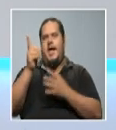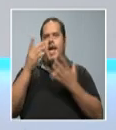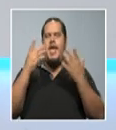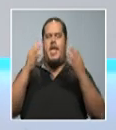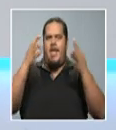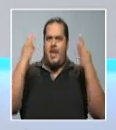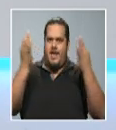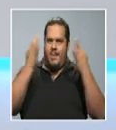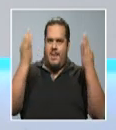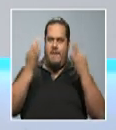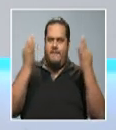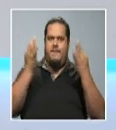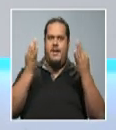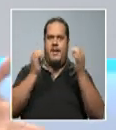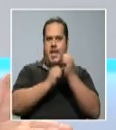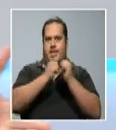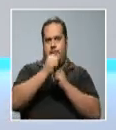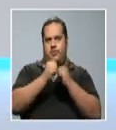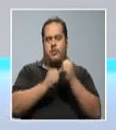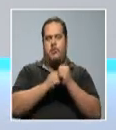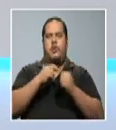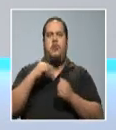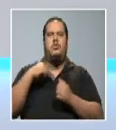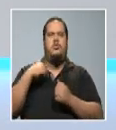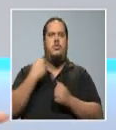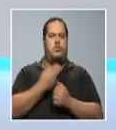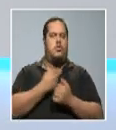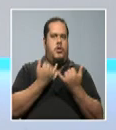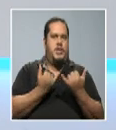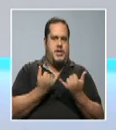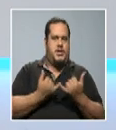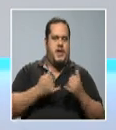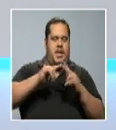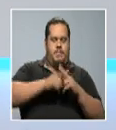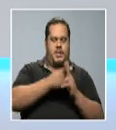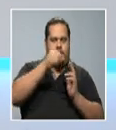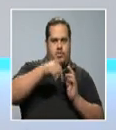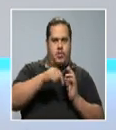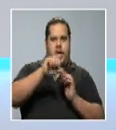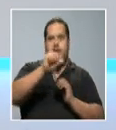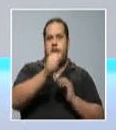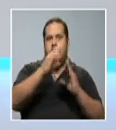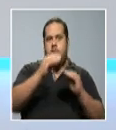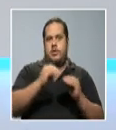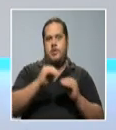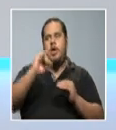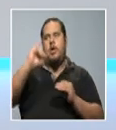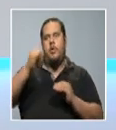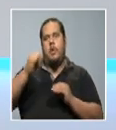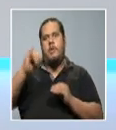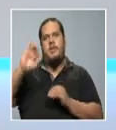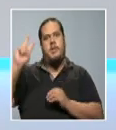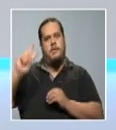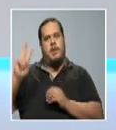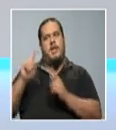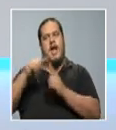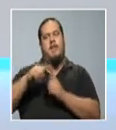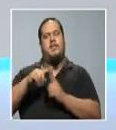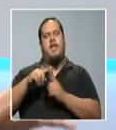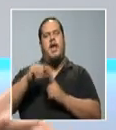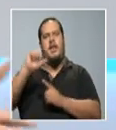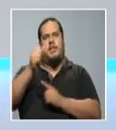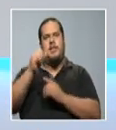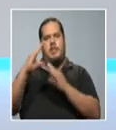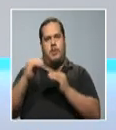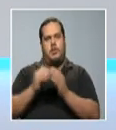eventos Pedregal. Vamos a estar el día, bueno, ya hoy hasta las 10 de la noche, jueves y viernes hasta las 10 de la noche,